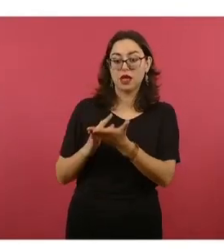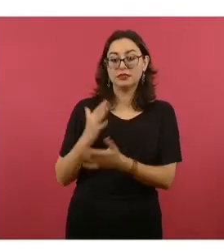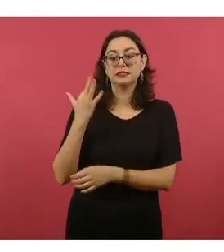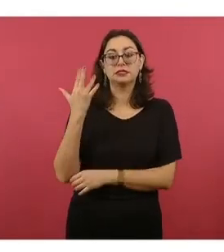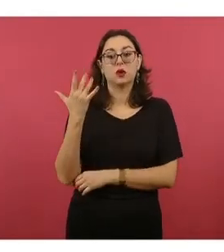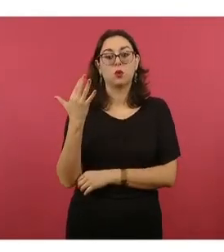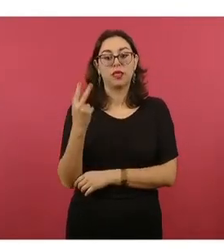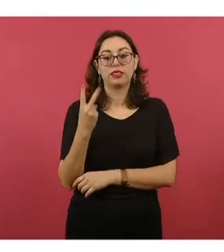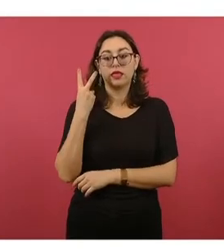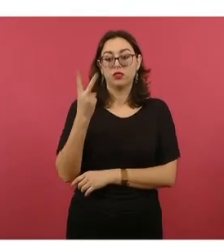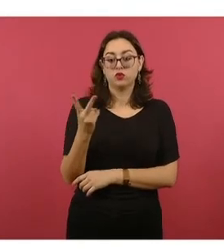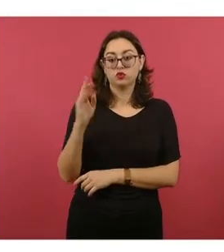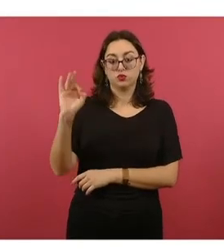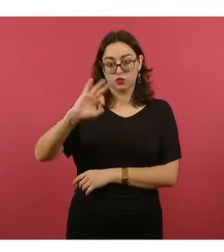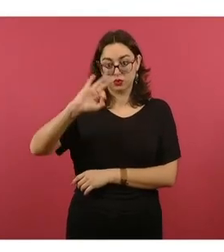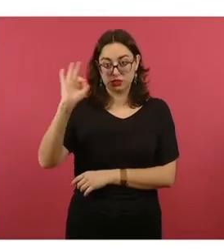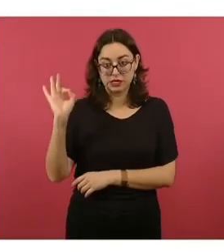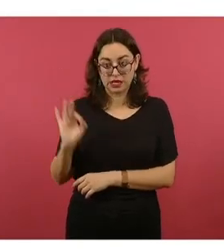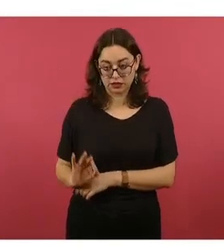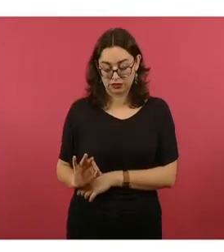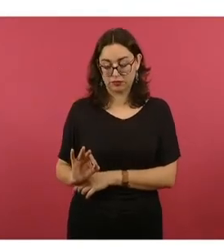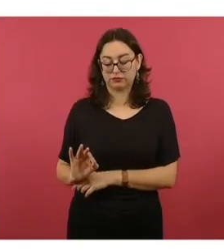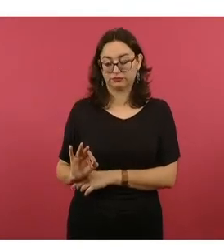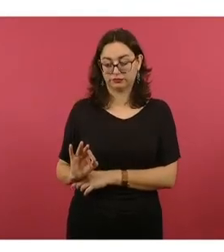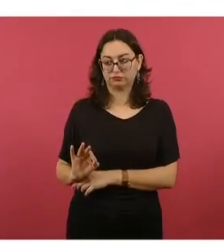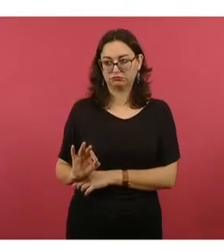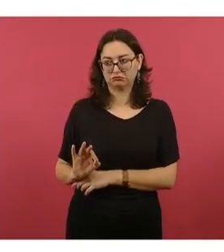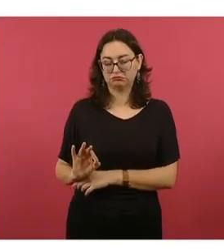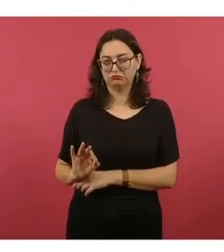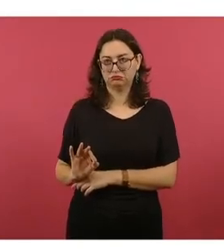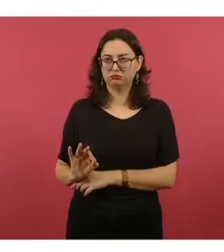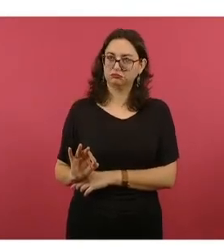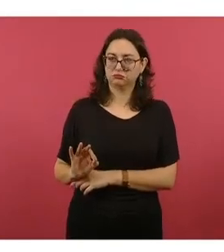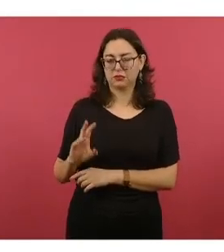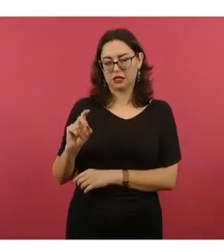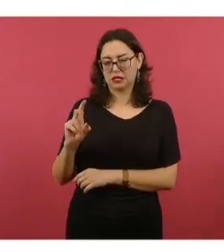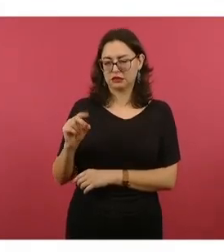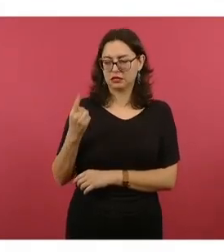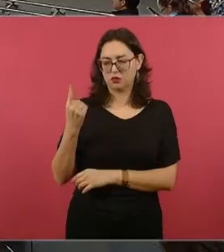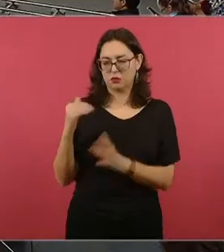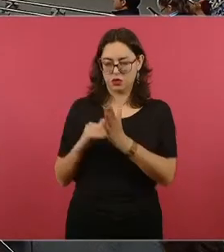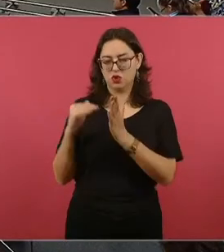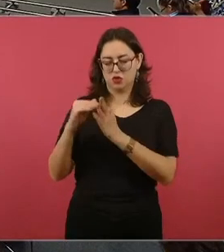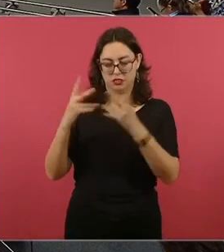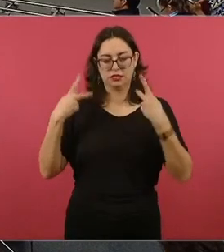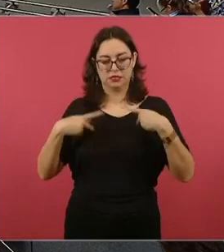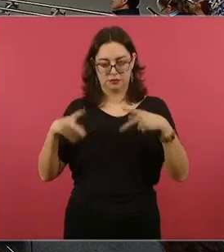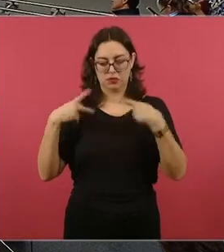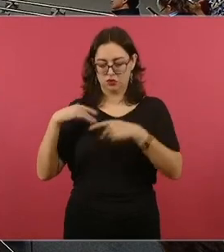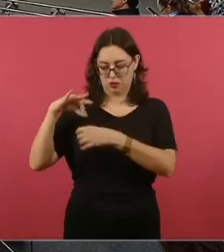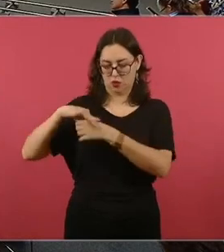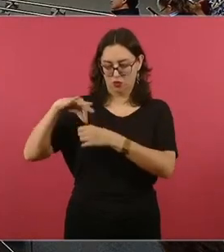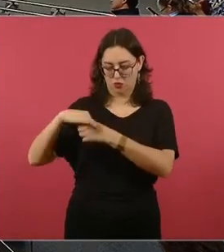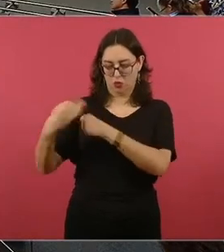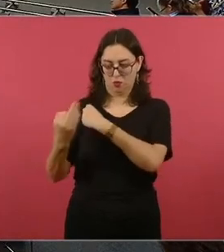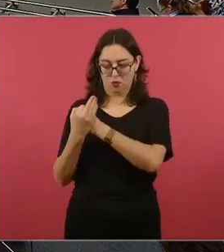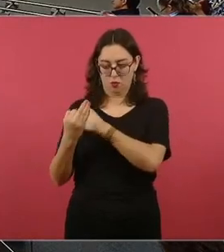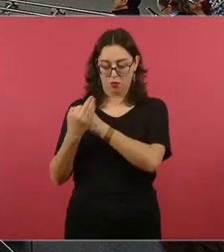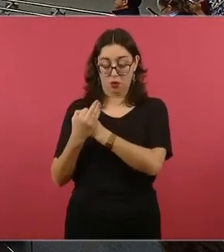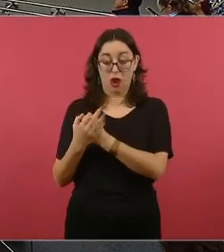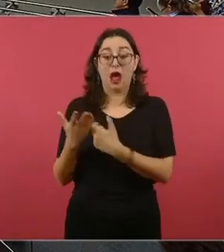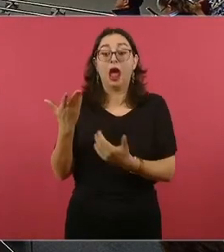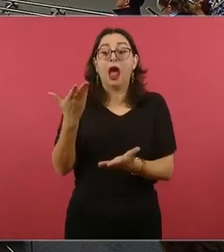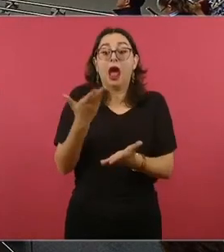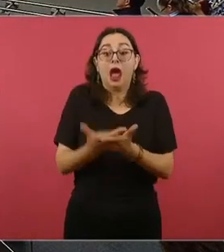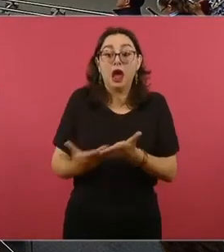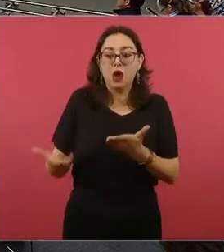votos, como 31 millones. Si ahora esto se tradujera en votos, que no es